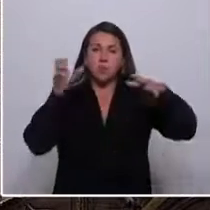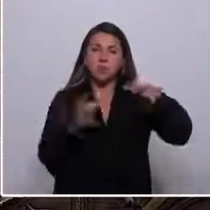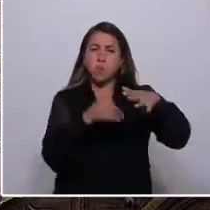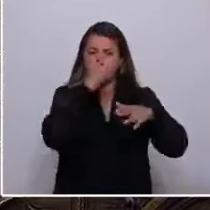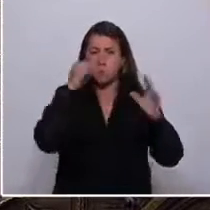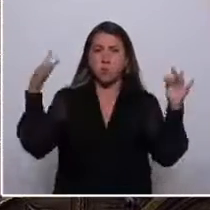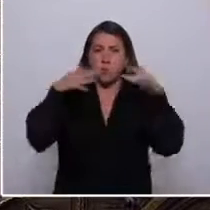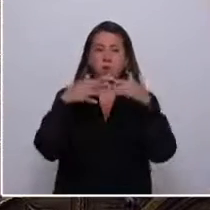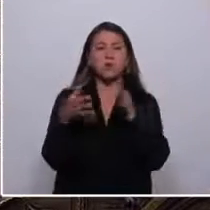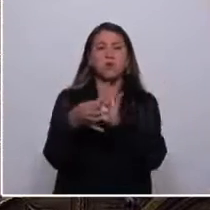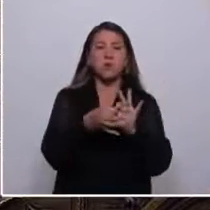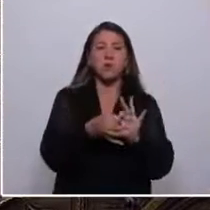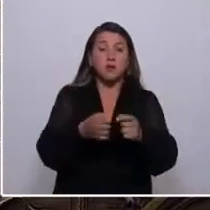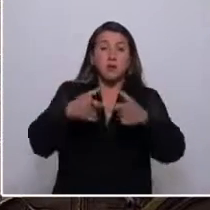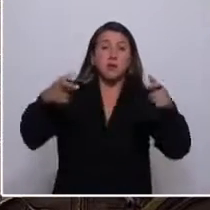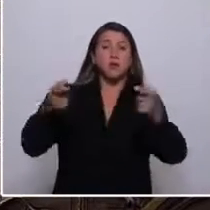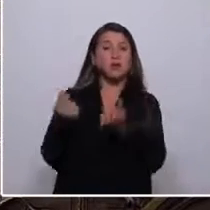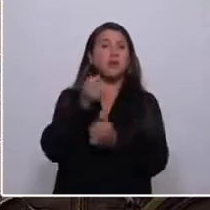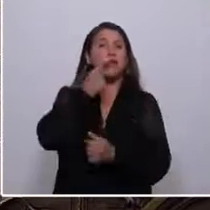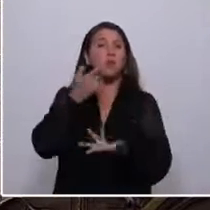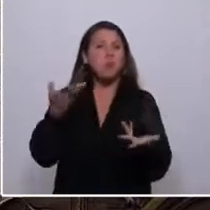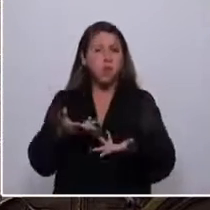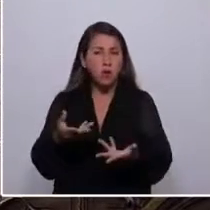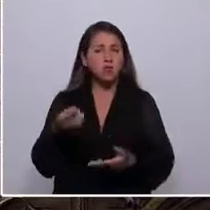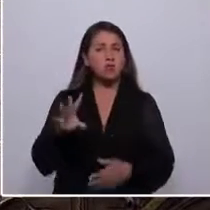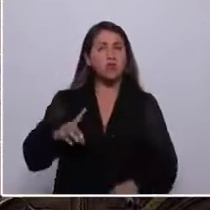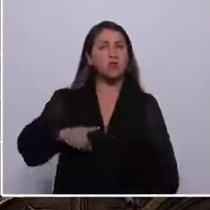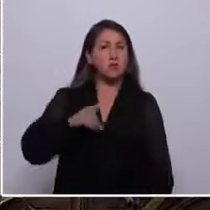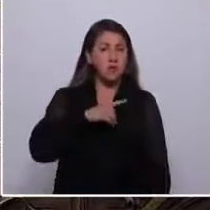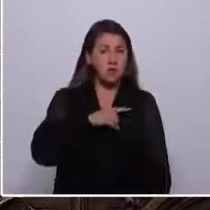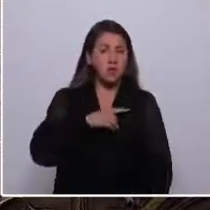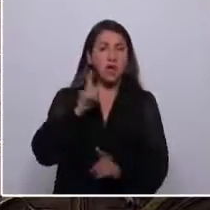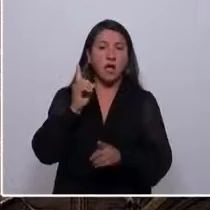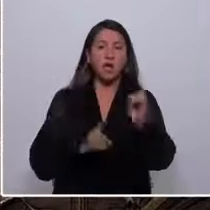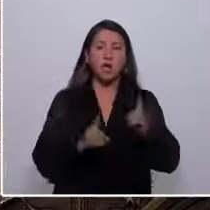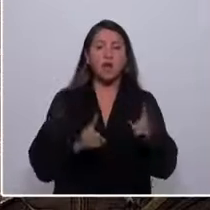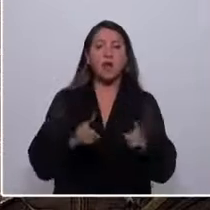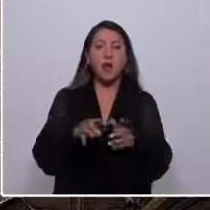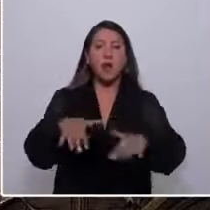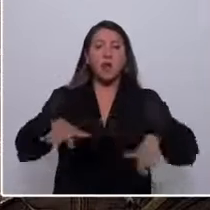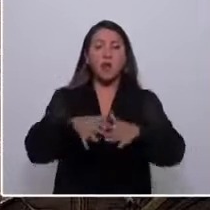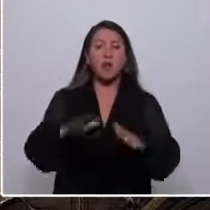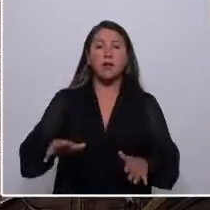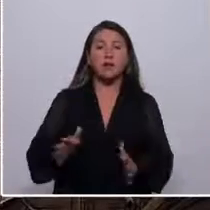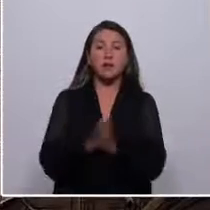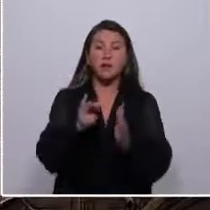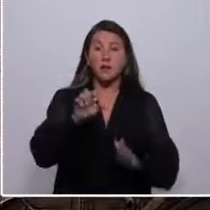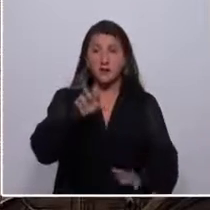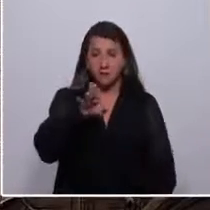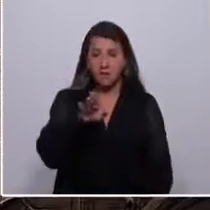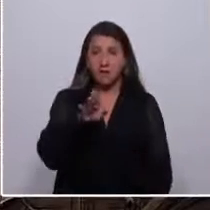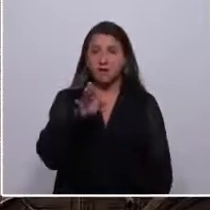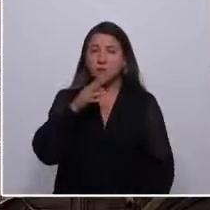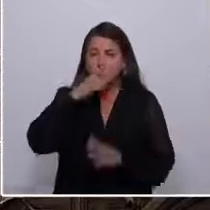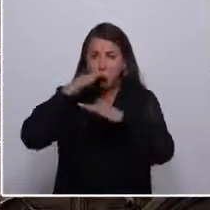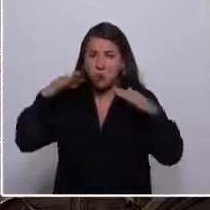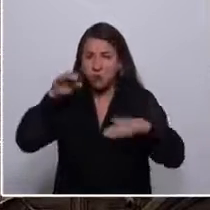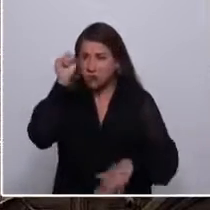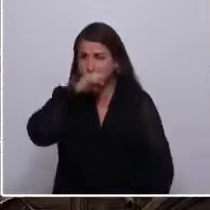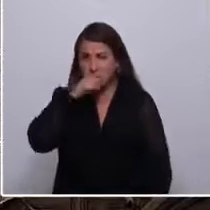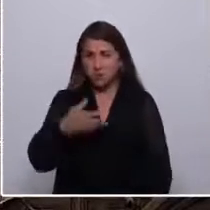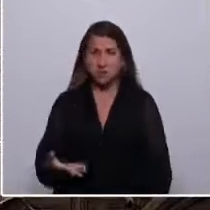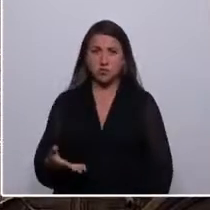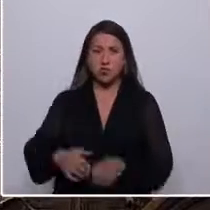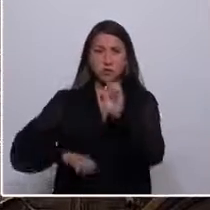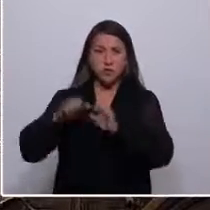crecimiento económico. ¿Cuál crecimiento? Solo indignidad, y como en la comuna de San Javier nos trajeron una industria que huele a cerdos.